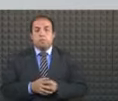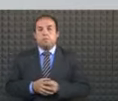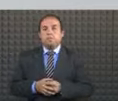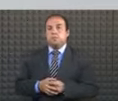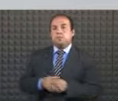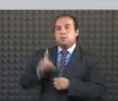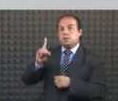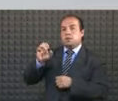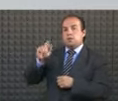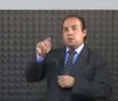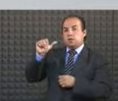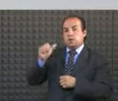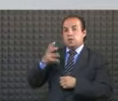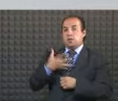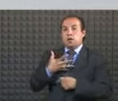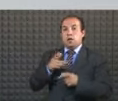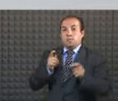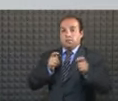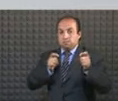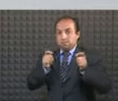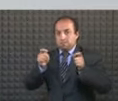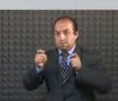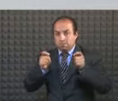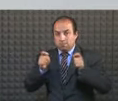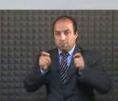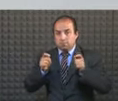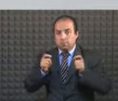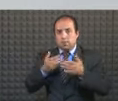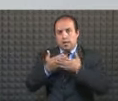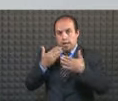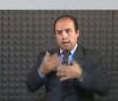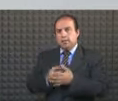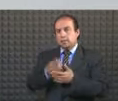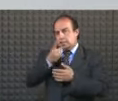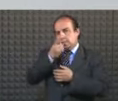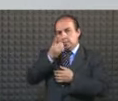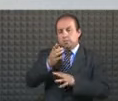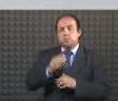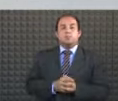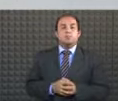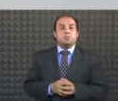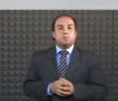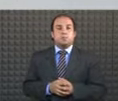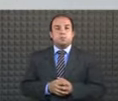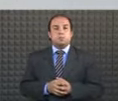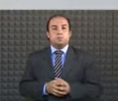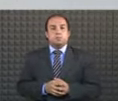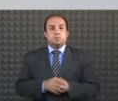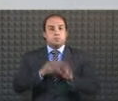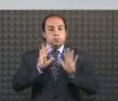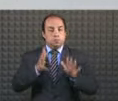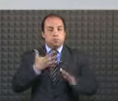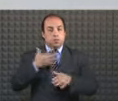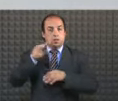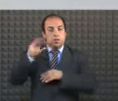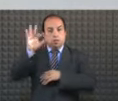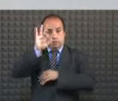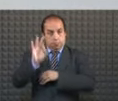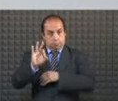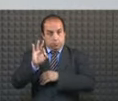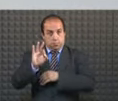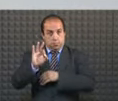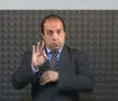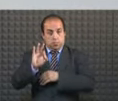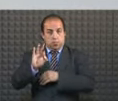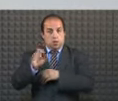variante Delta es ya la dominante, como lo habíamos señalado en otros momentos, está ya sobre el 90%